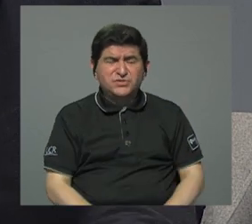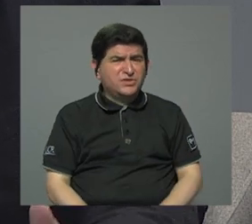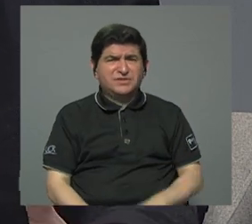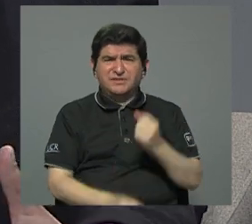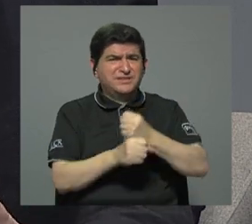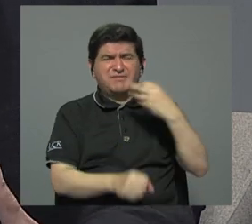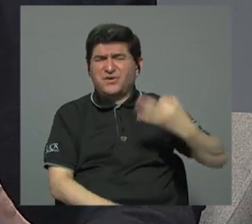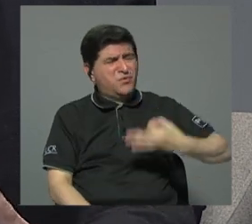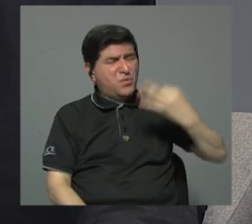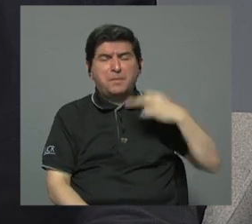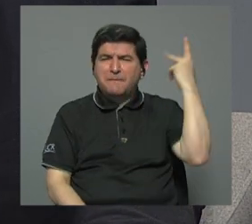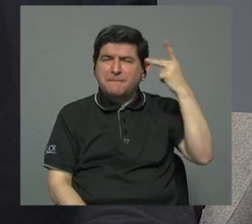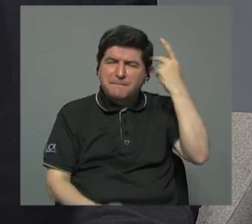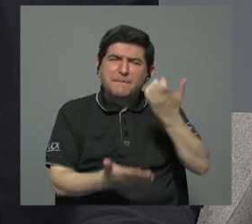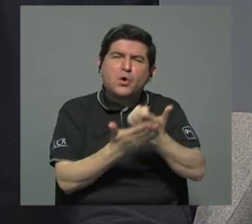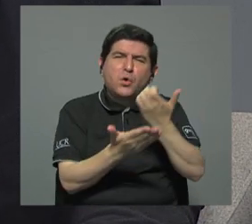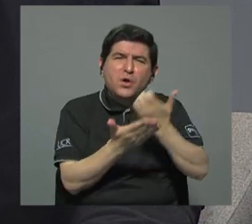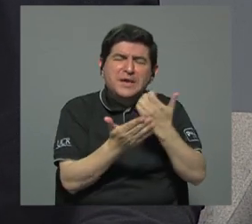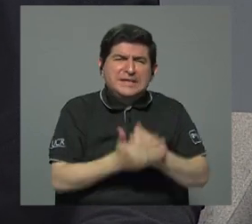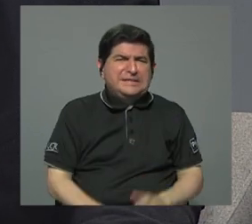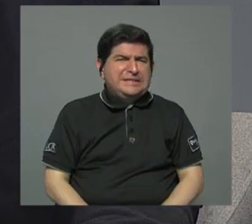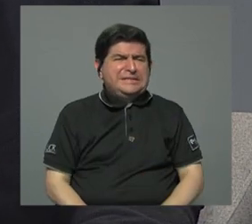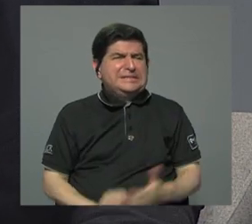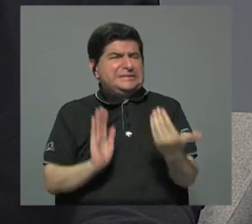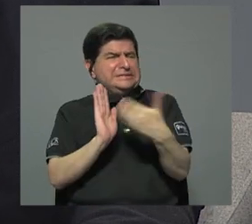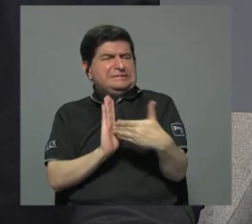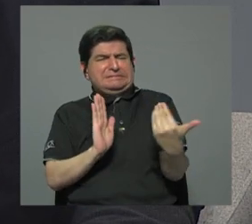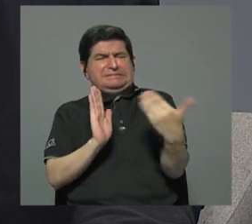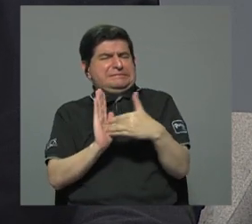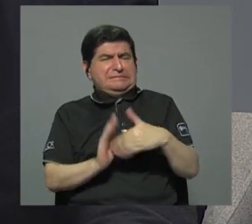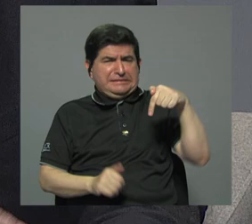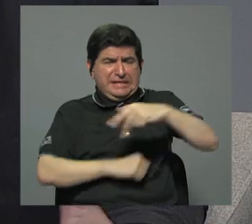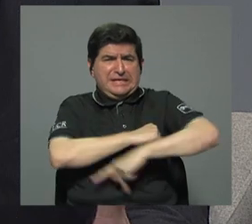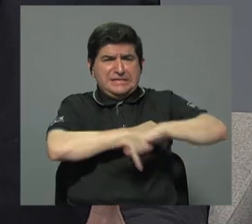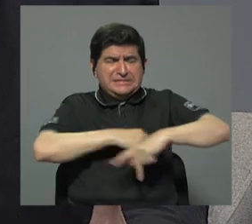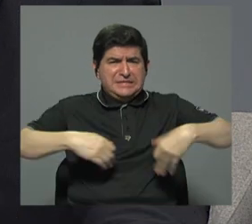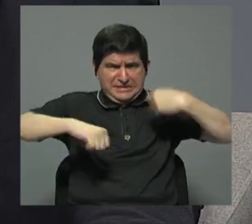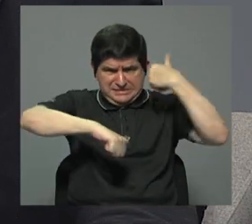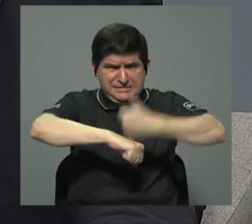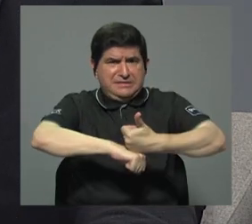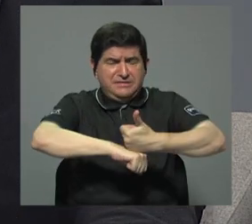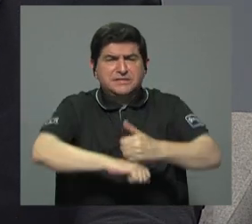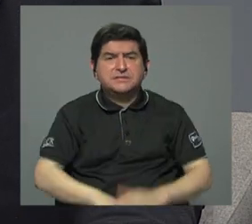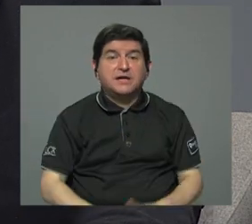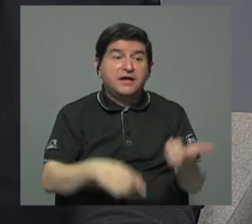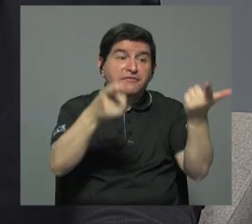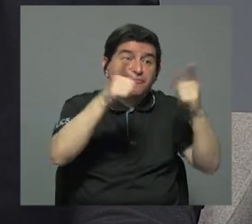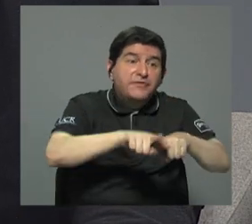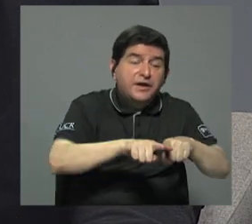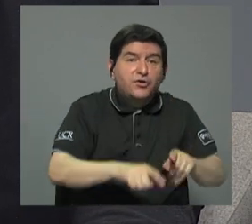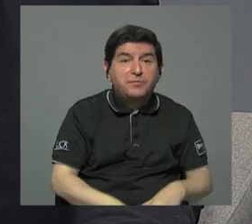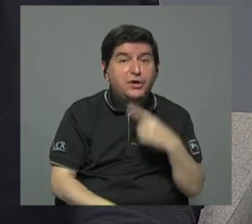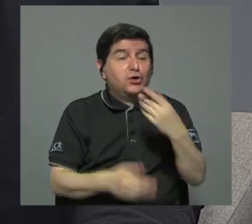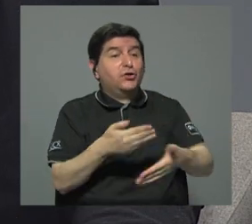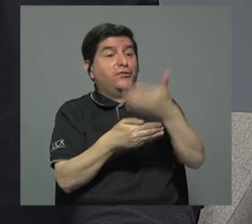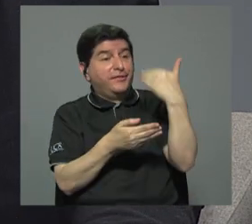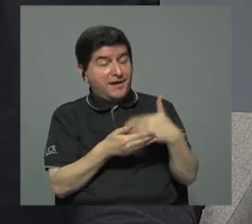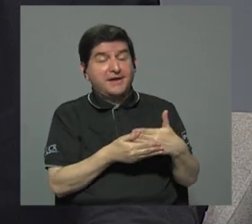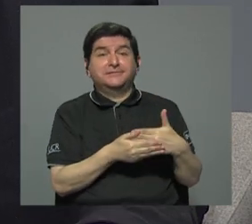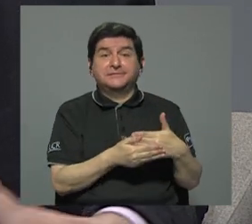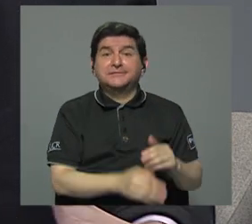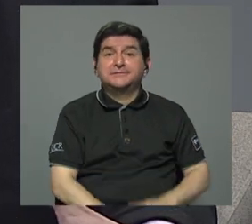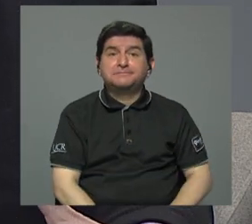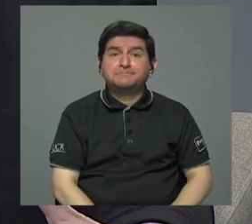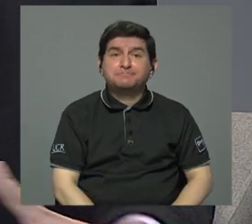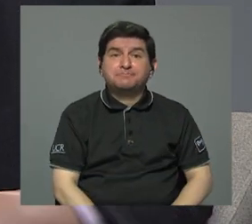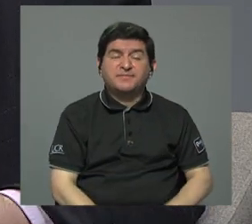informalización. Hay políticas económicas ruinosas que en este país se han tomado, ¿verdad?, producto de fenómenos como los que yo señalaba anteriormente, y